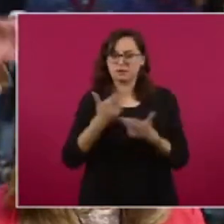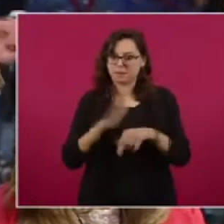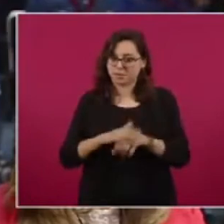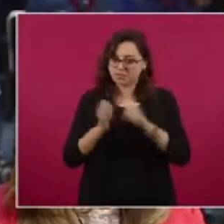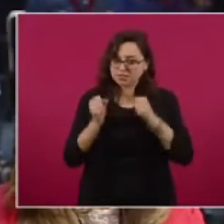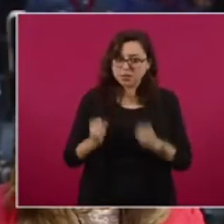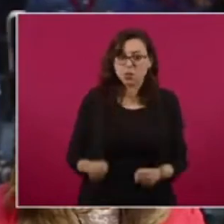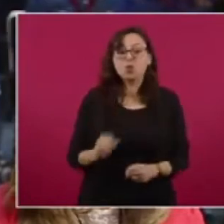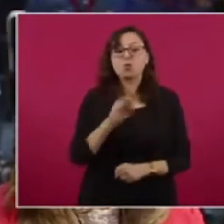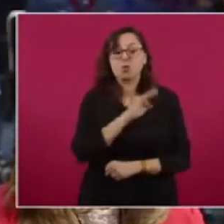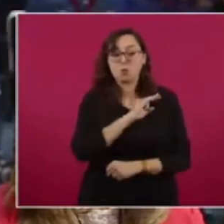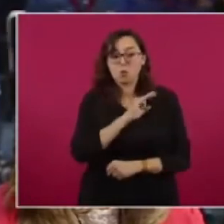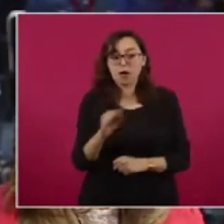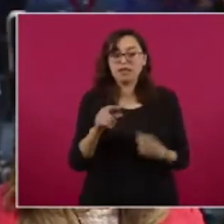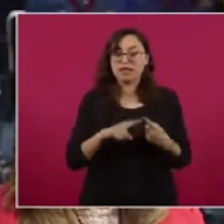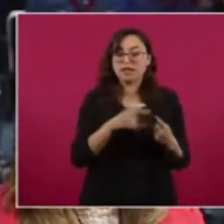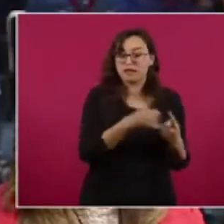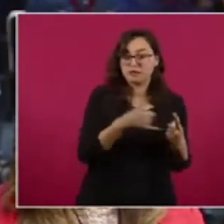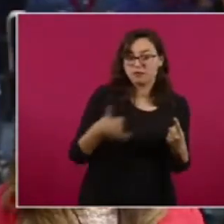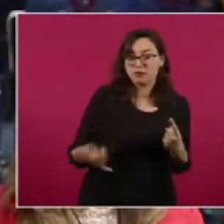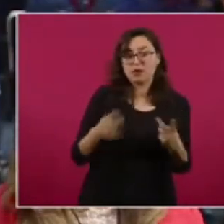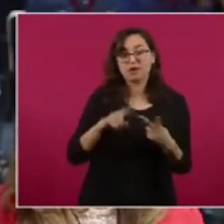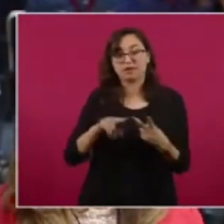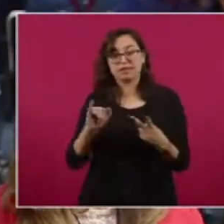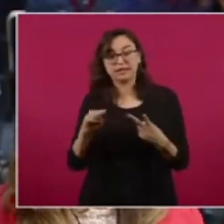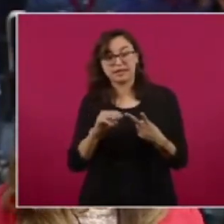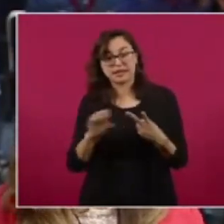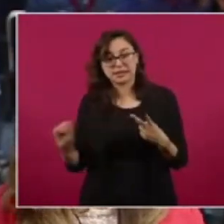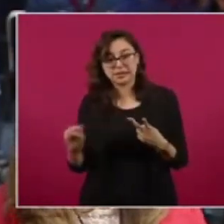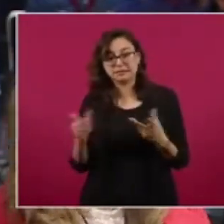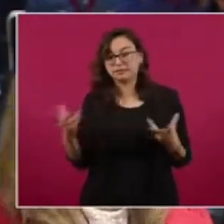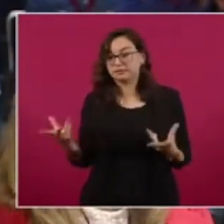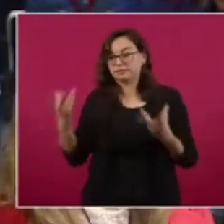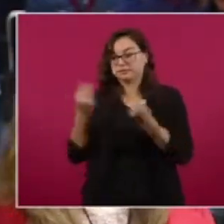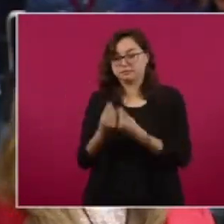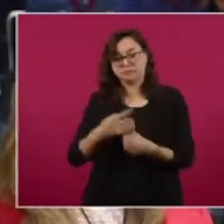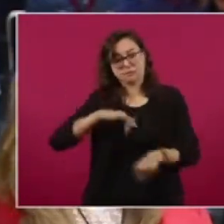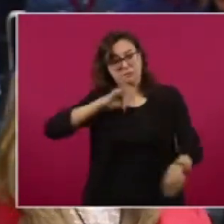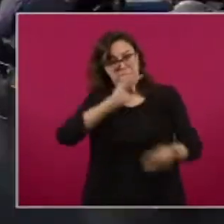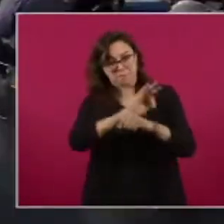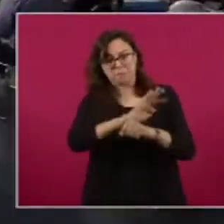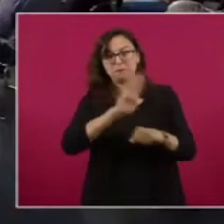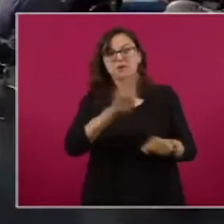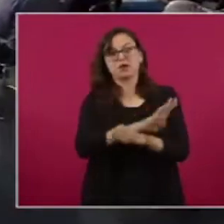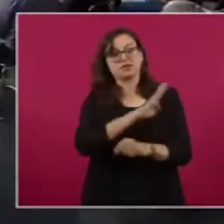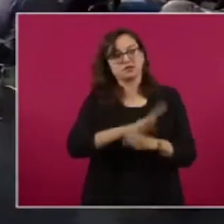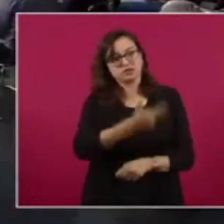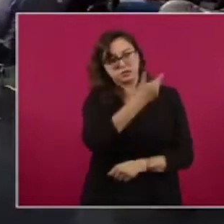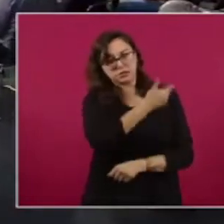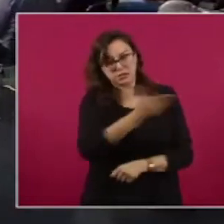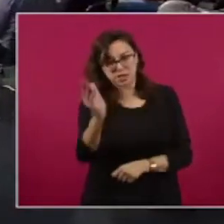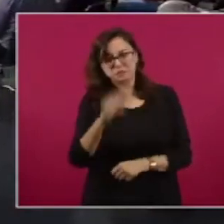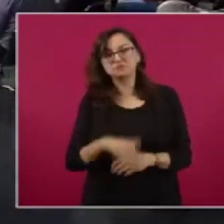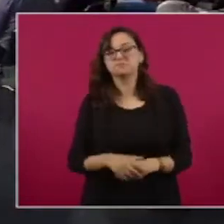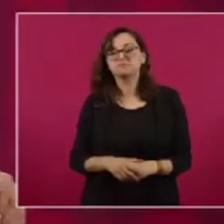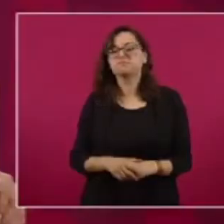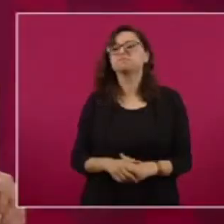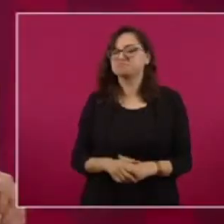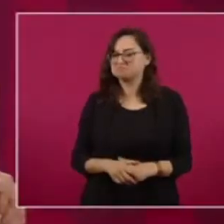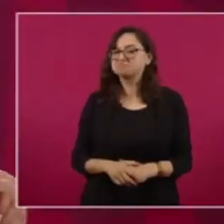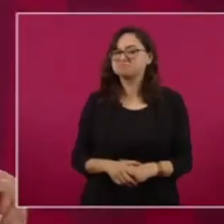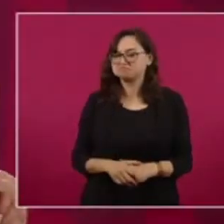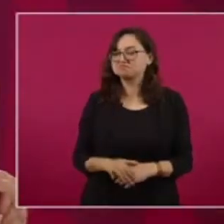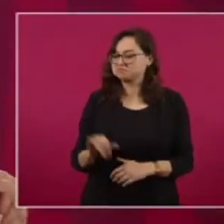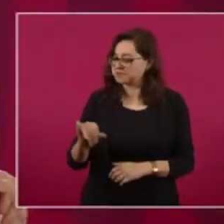entre el Infonavit y el IMSS para que puedan beneficiar a los que usted llama héroes vivientes, presidente? Sí, sí, sí lo vamos a hacer,